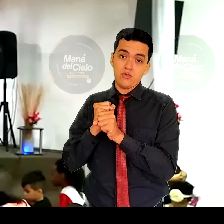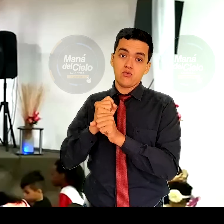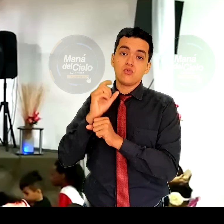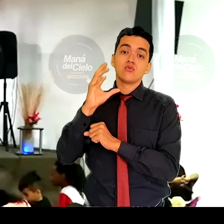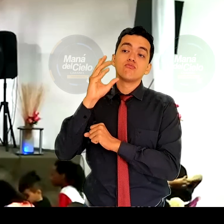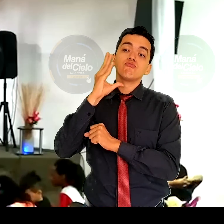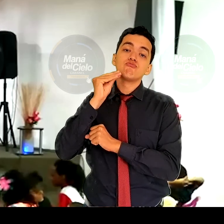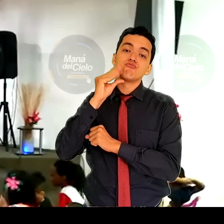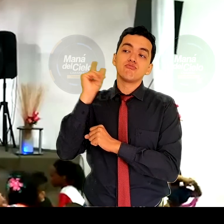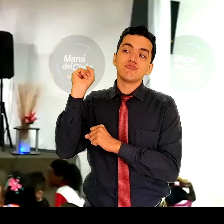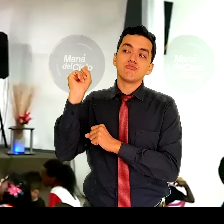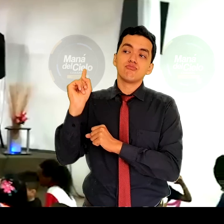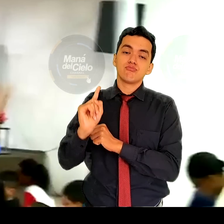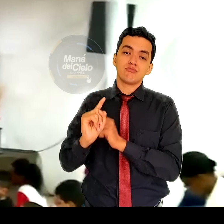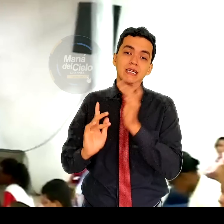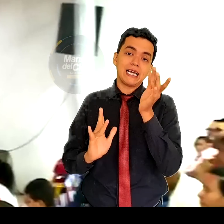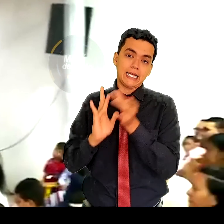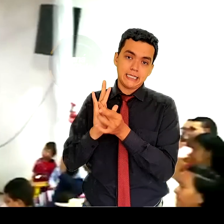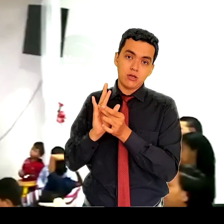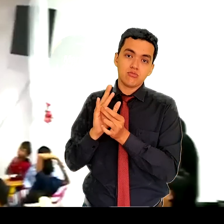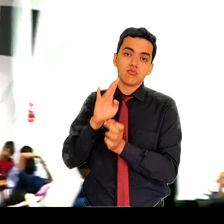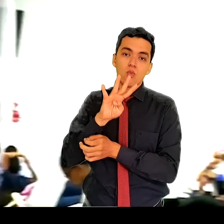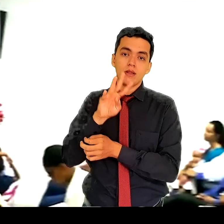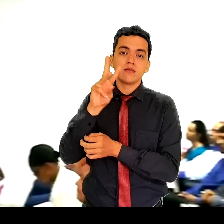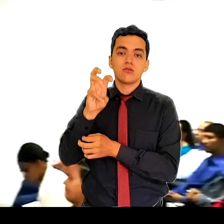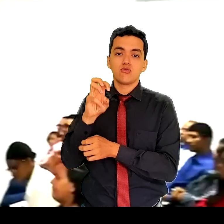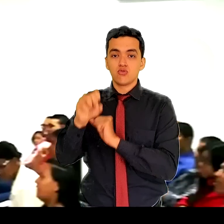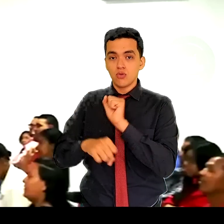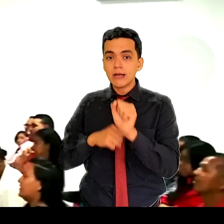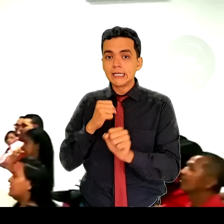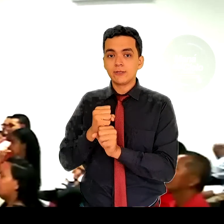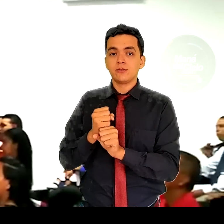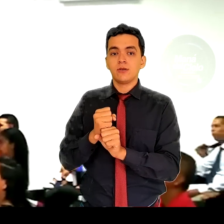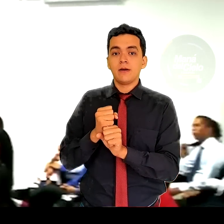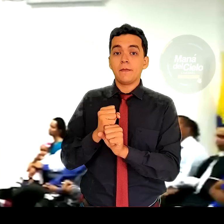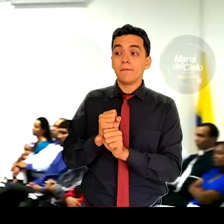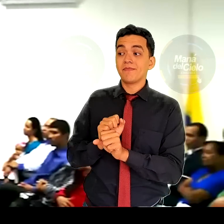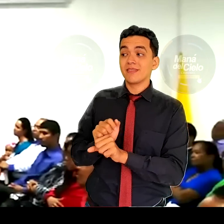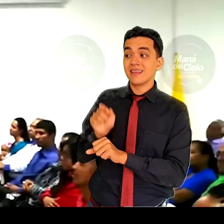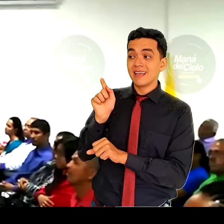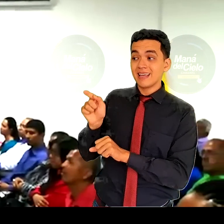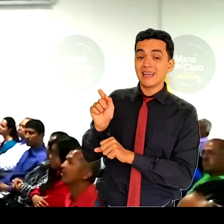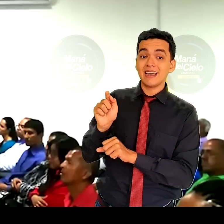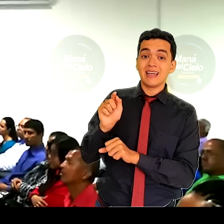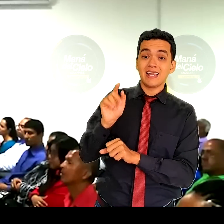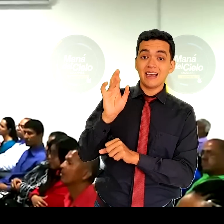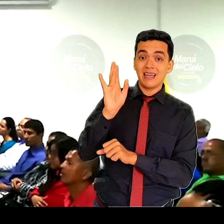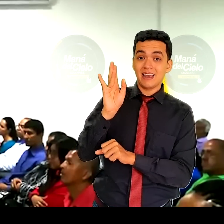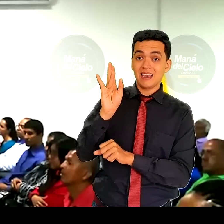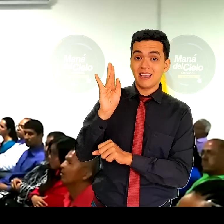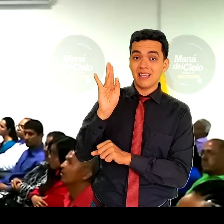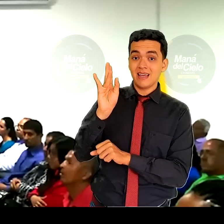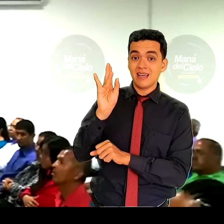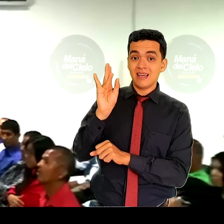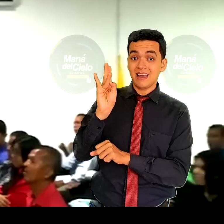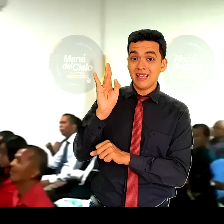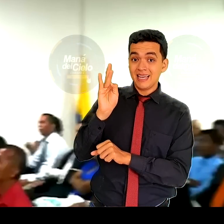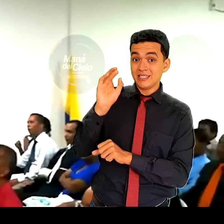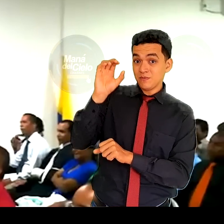noche, si a mí me gusta todo como mi esposo es, no hablando de su parte física porque es bien